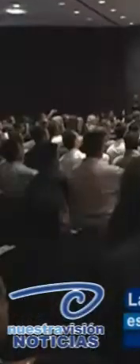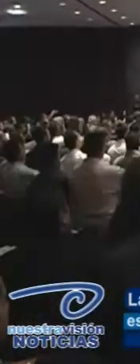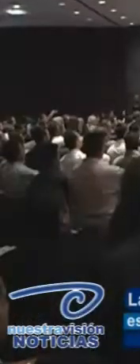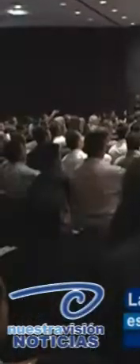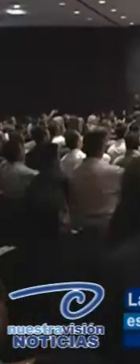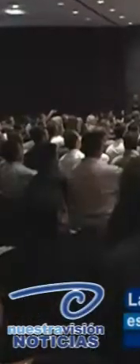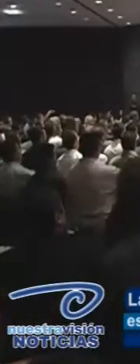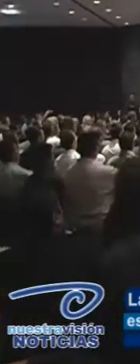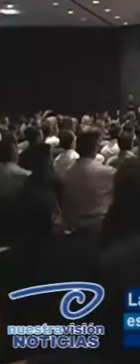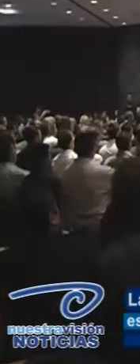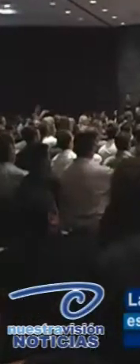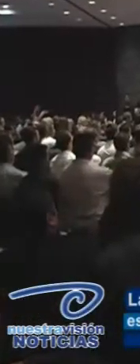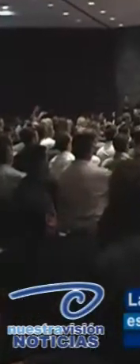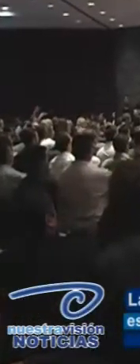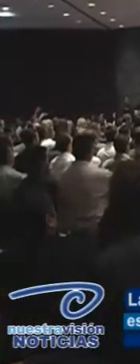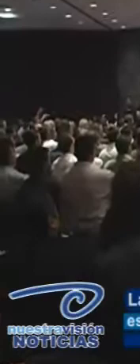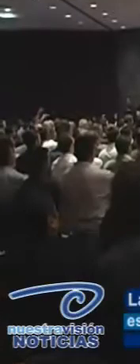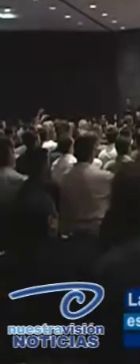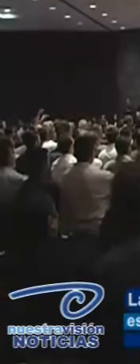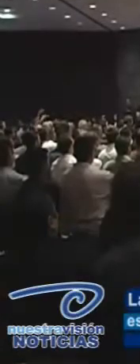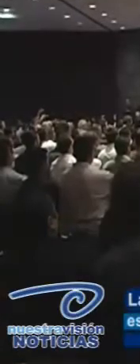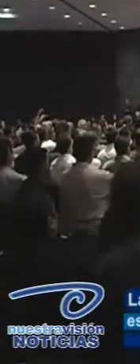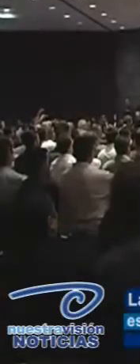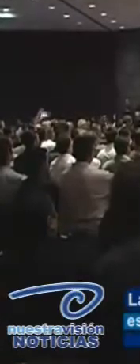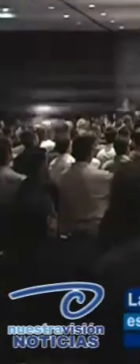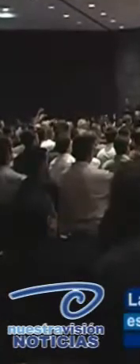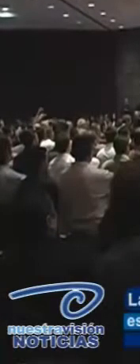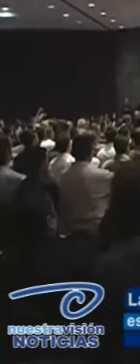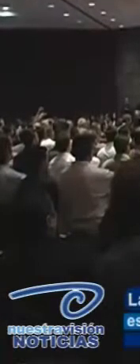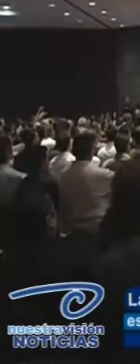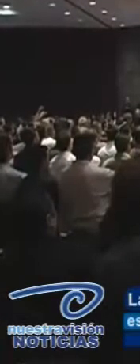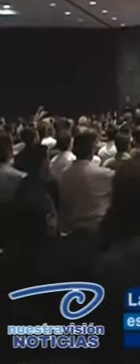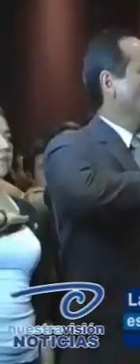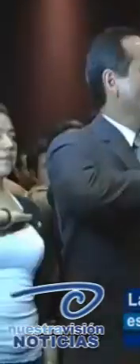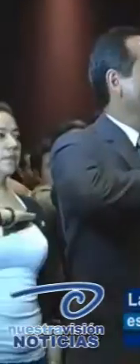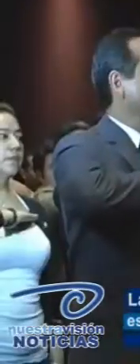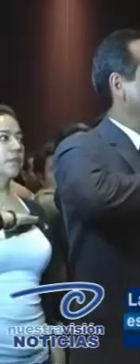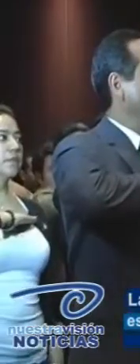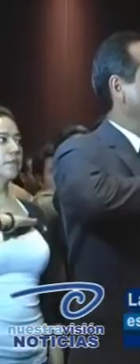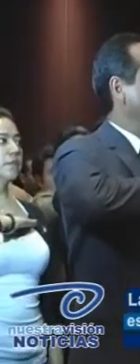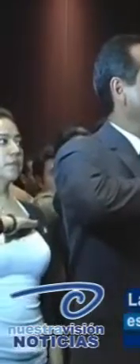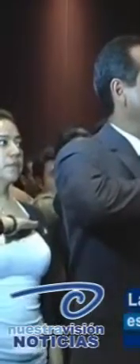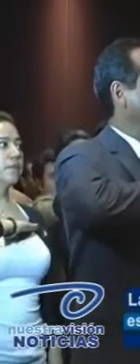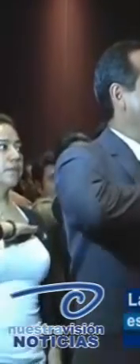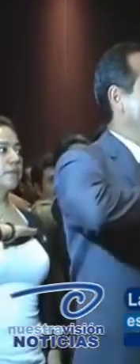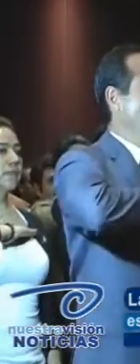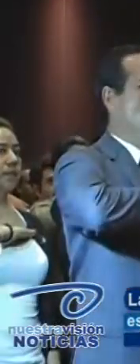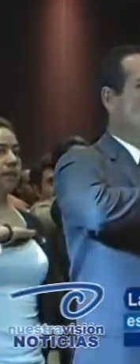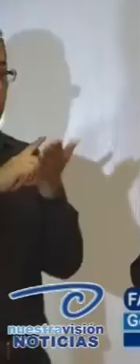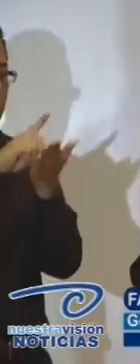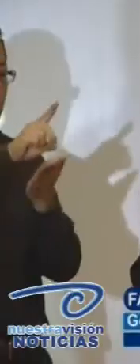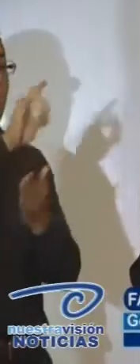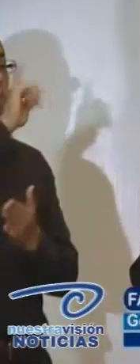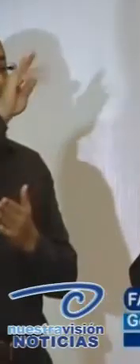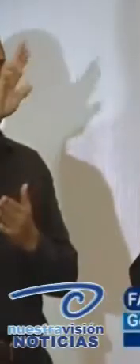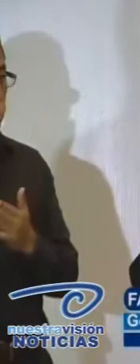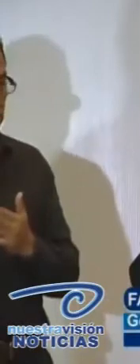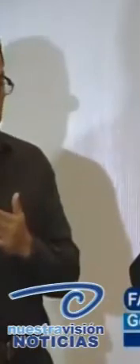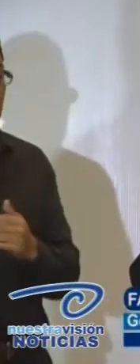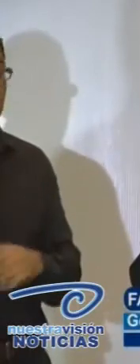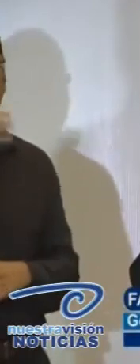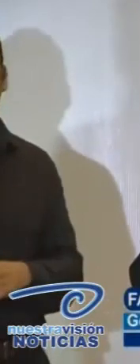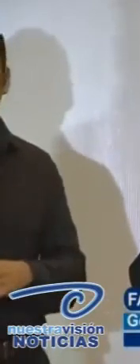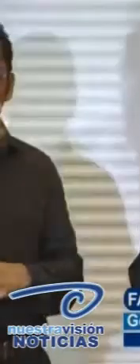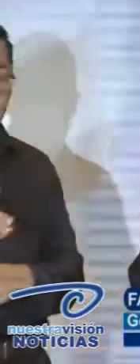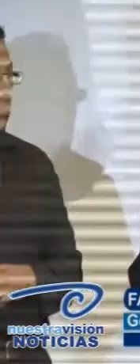información pública y las dependencias, mostrarse como una caja de cristal para poder ser observadas, dijo el gobernador. Sabemos que ya no